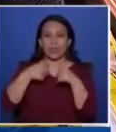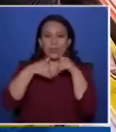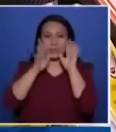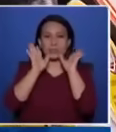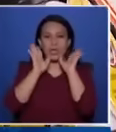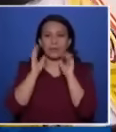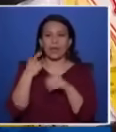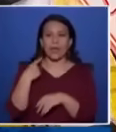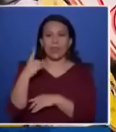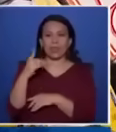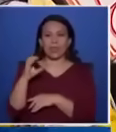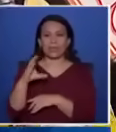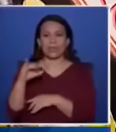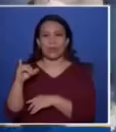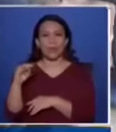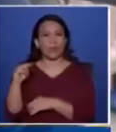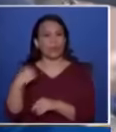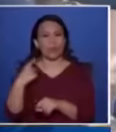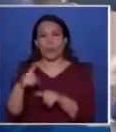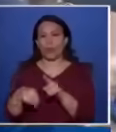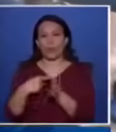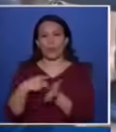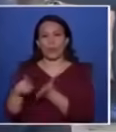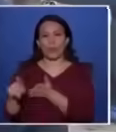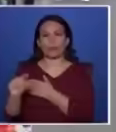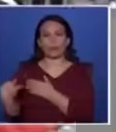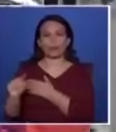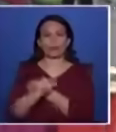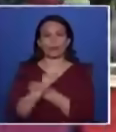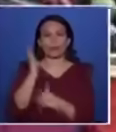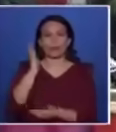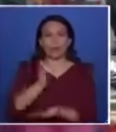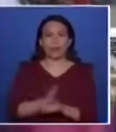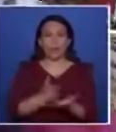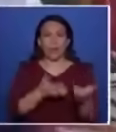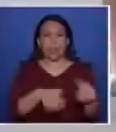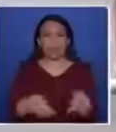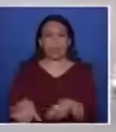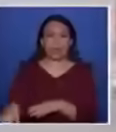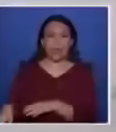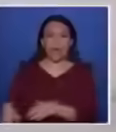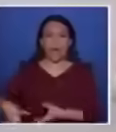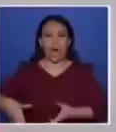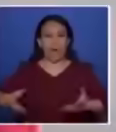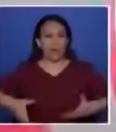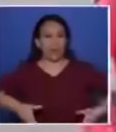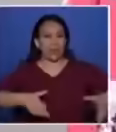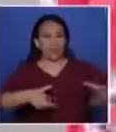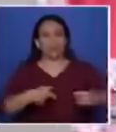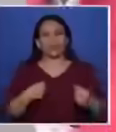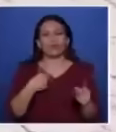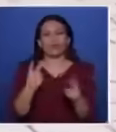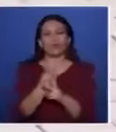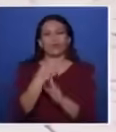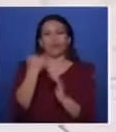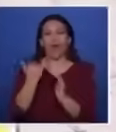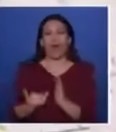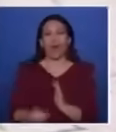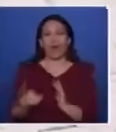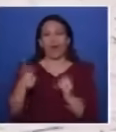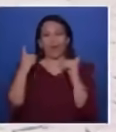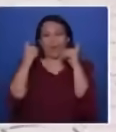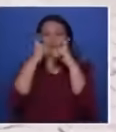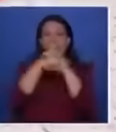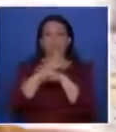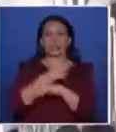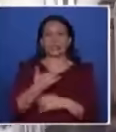y este mes no hemos podido pagar. La cancelación de eventos masivos por el feriado de carnaval empeora el panorama. De ahí que una de